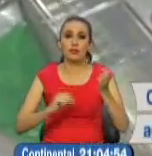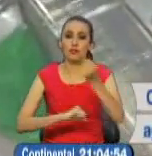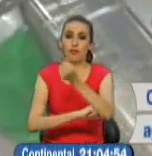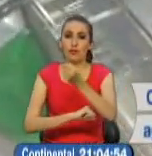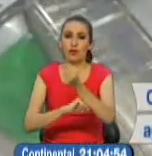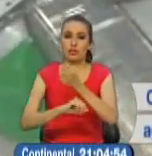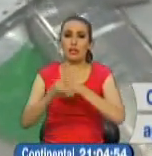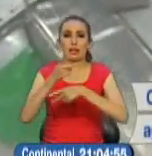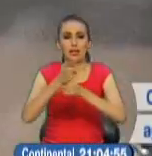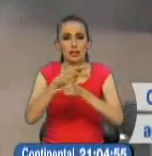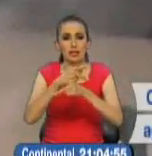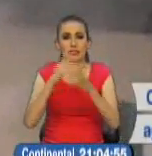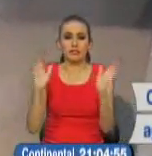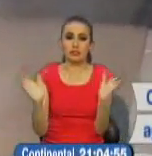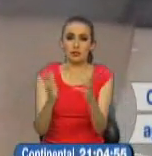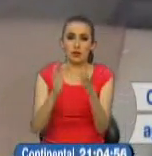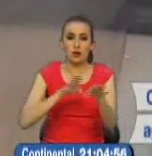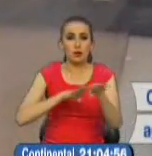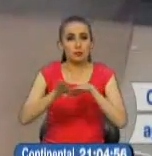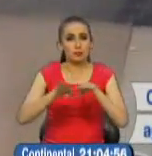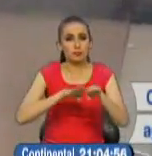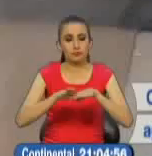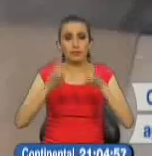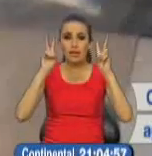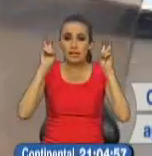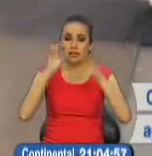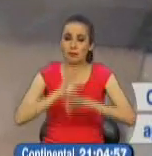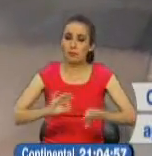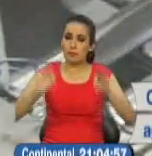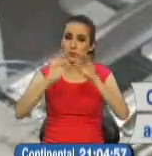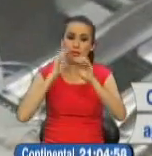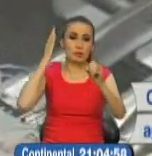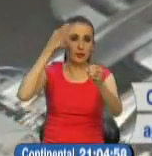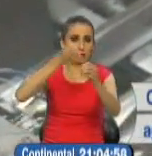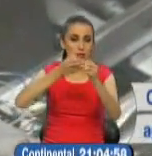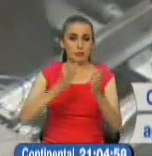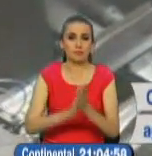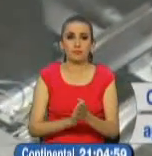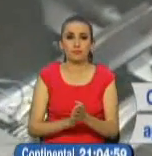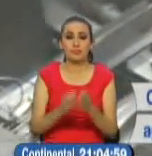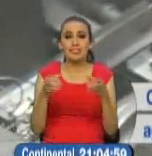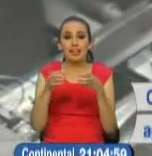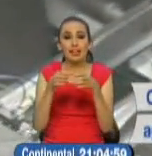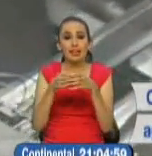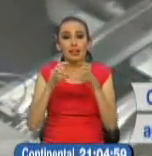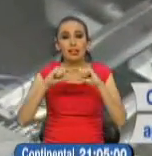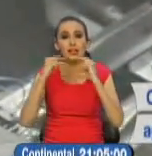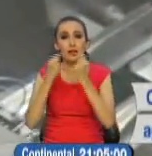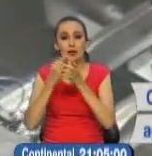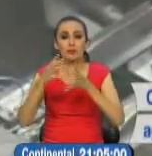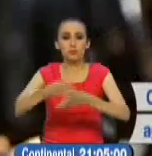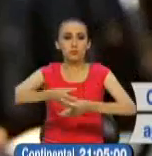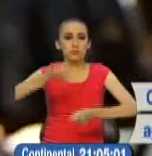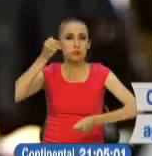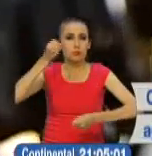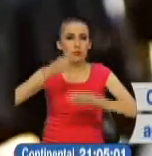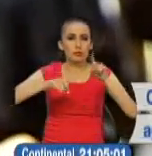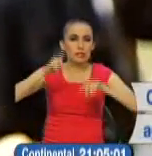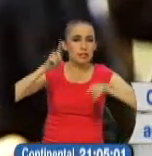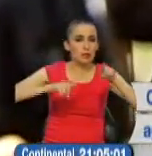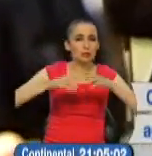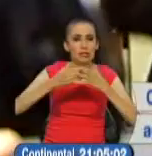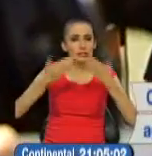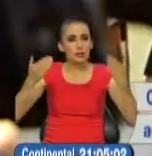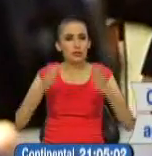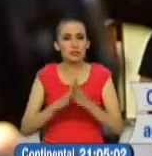la producción e impulsar la competitividad son el principal objetivo. El gremio de la producción ajusta sus planteamientos. Porque si a usted le